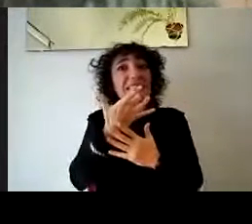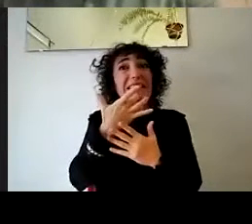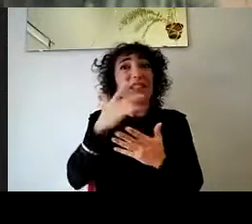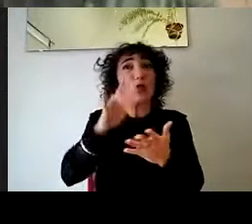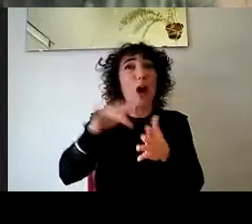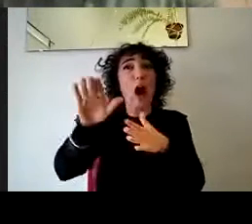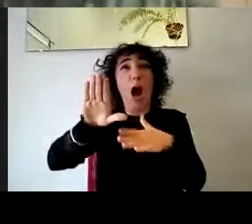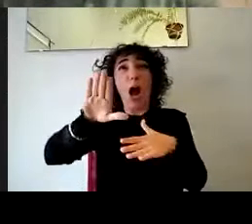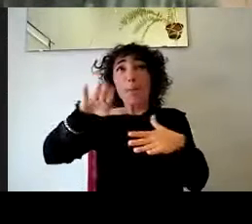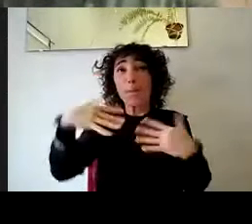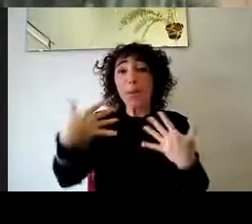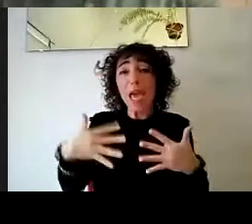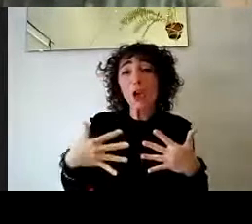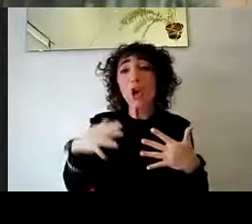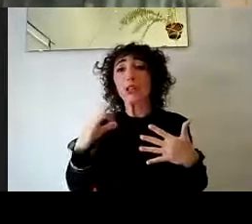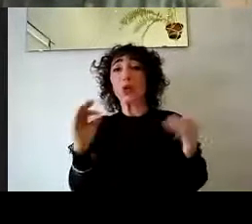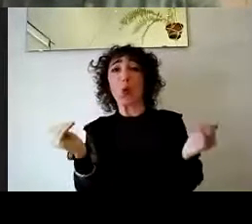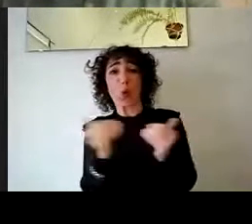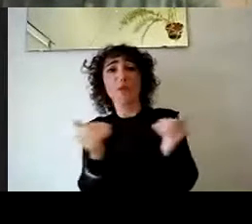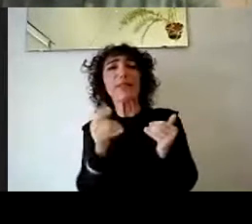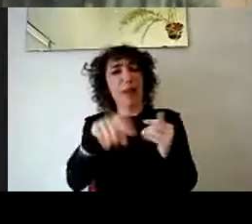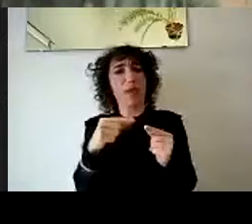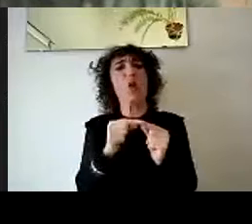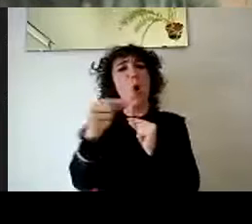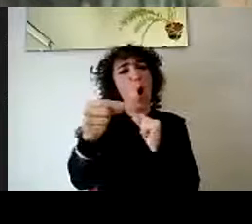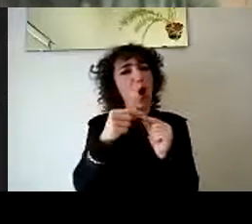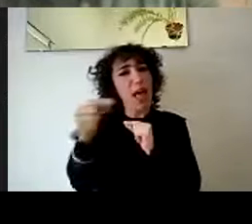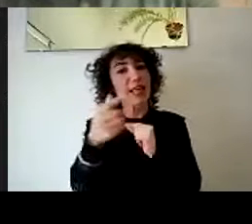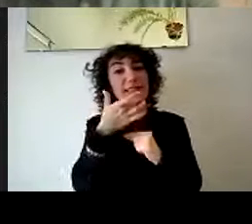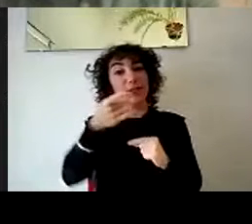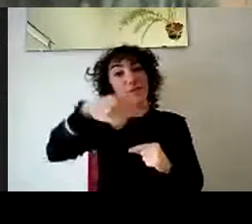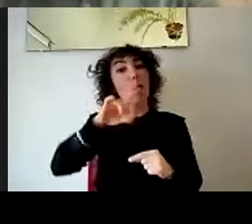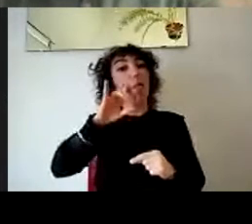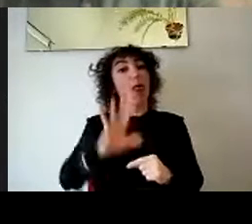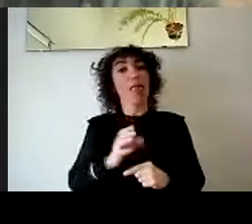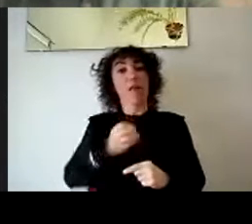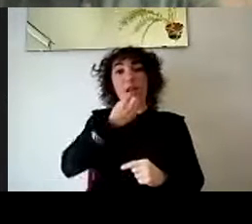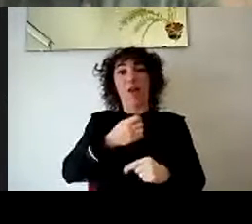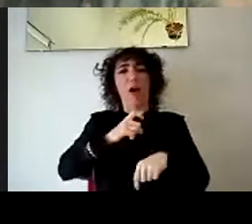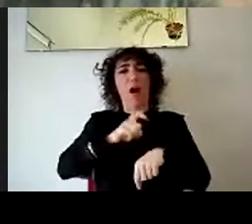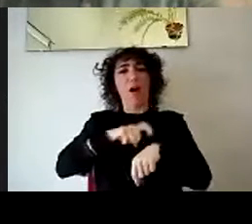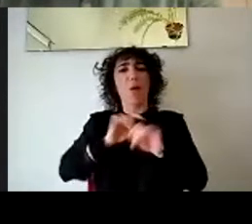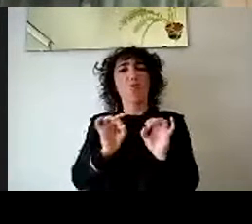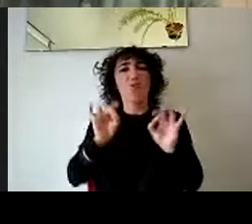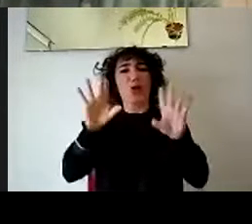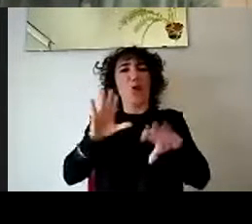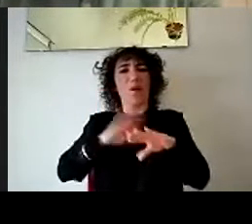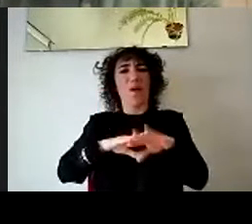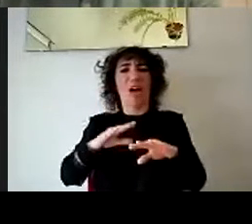o jueves, lo haremos también telemático, y si les parece bien, pues a primera hora, para no perder el día.